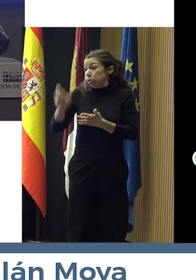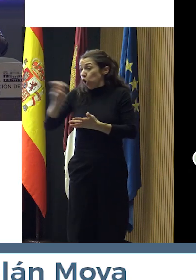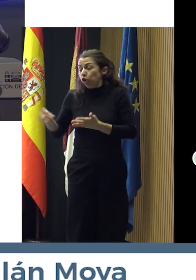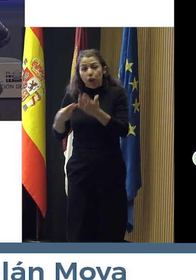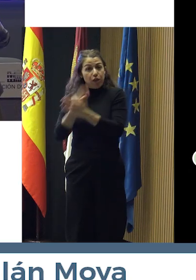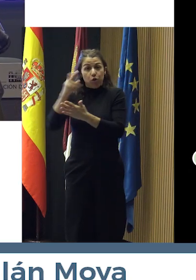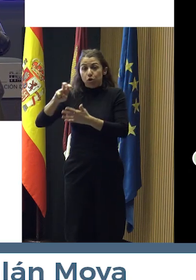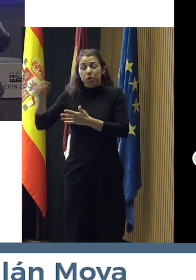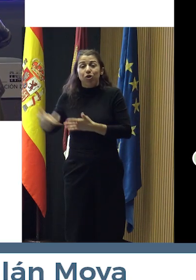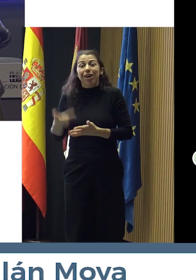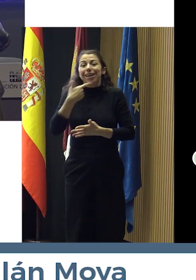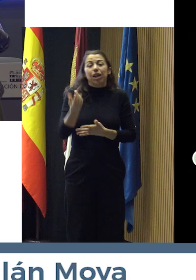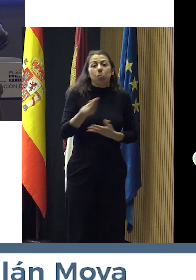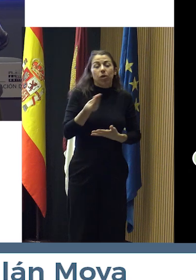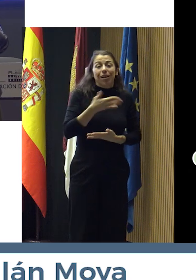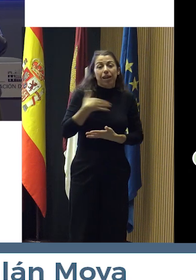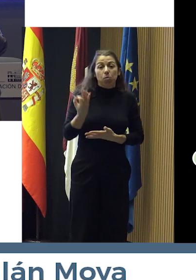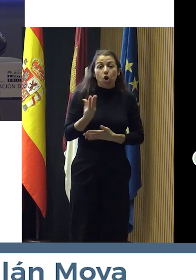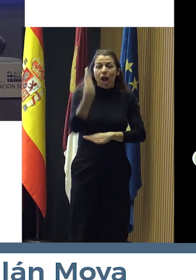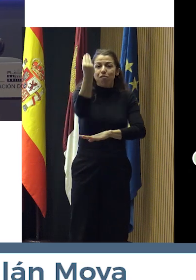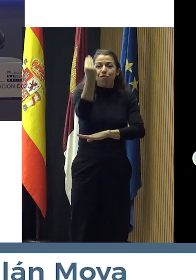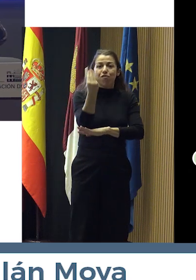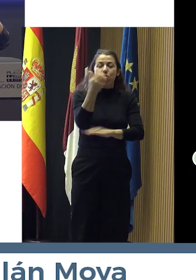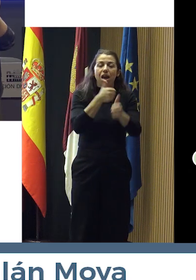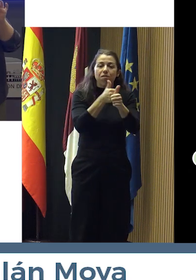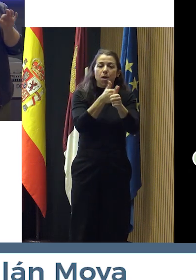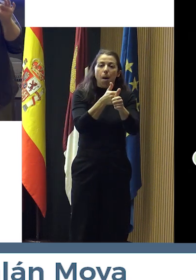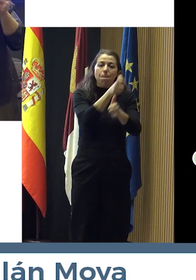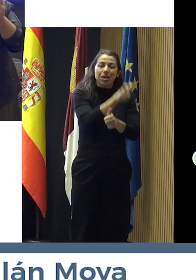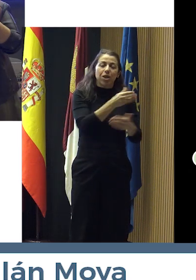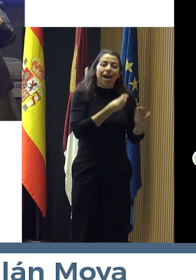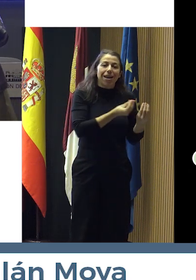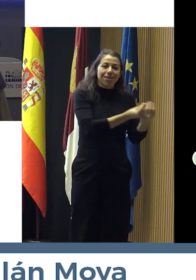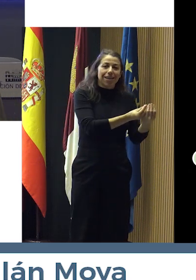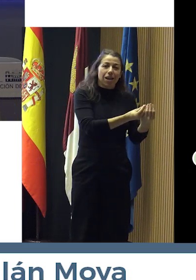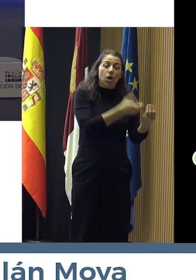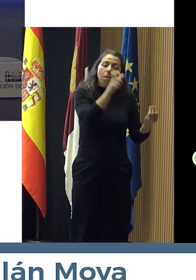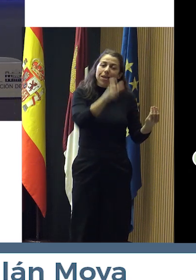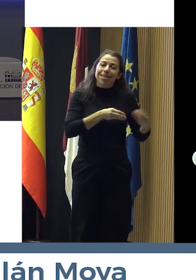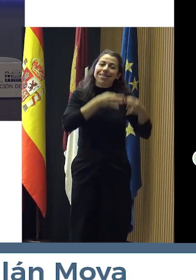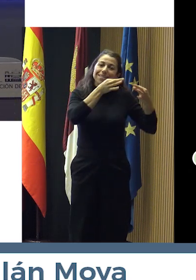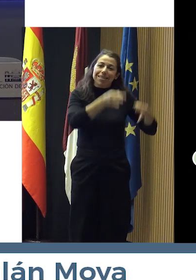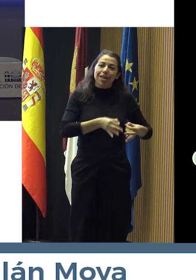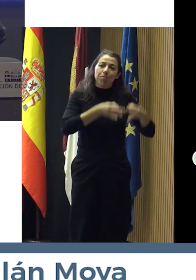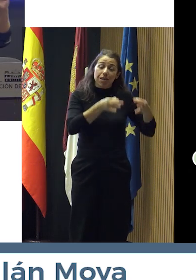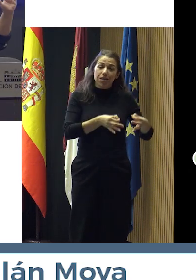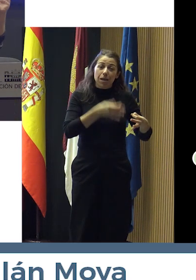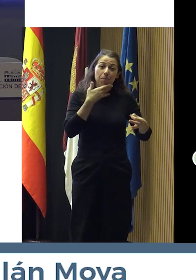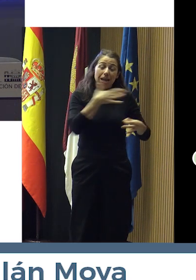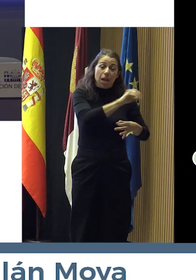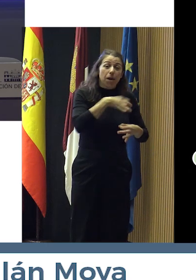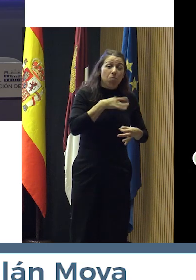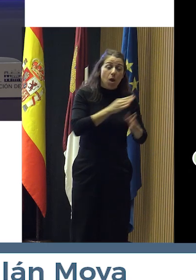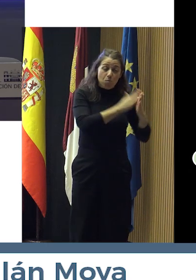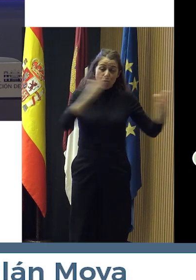queremos es crear una figura de referencia para esos pacientes, una persona al que el paciente siempre pueda acudir en cualquier momento